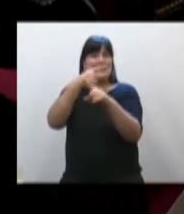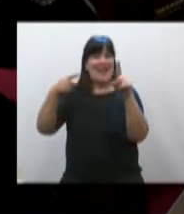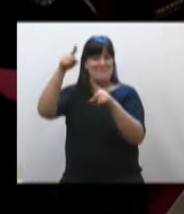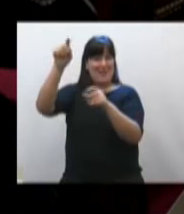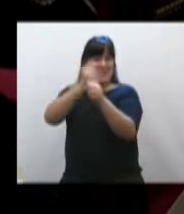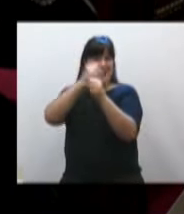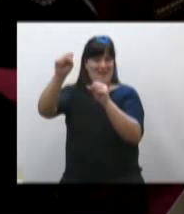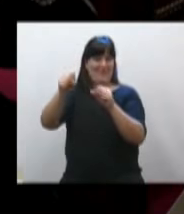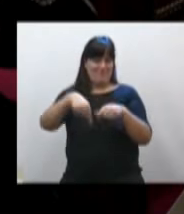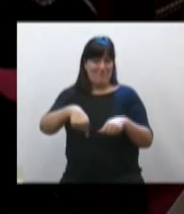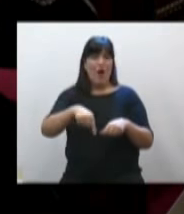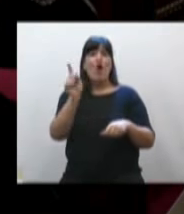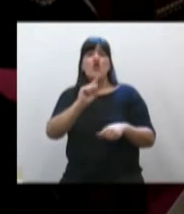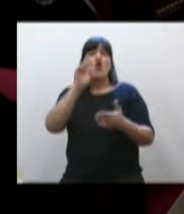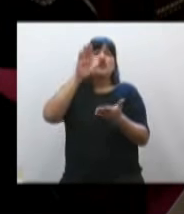Bien, Paula, ¿nos escuchás?